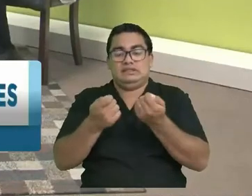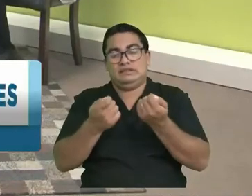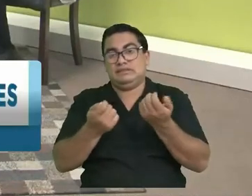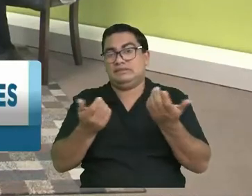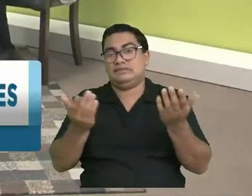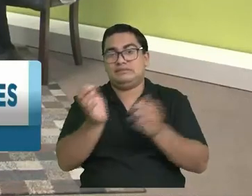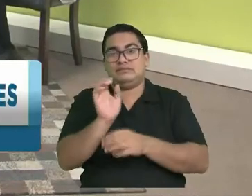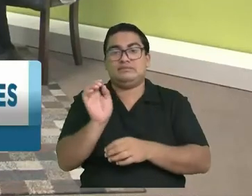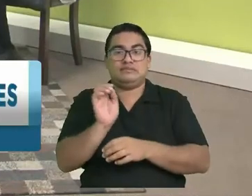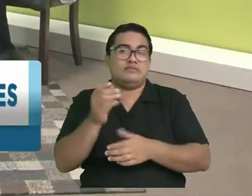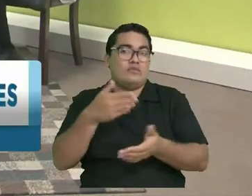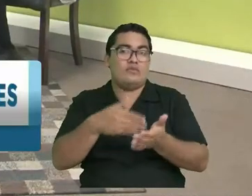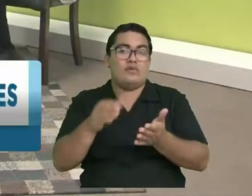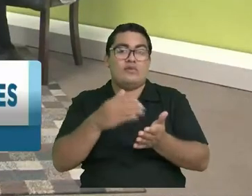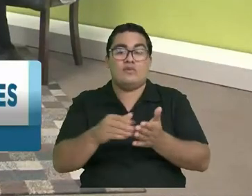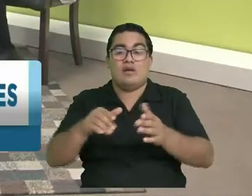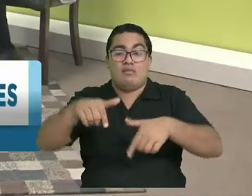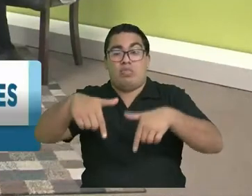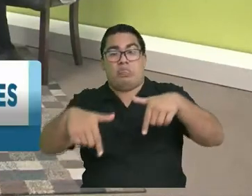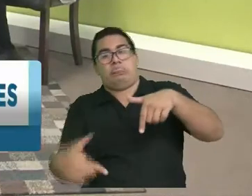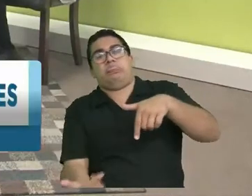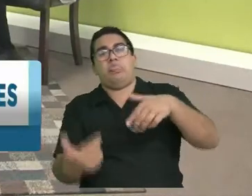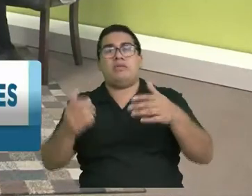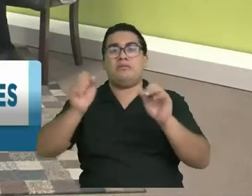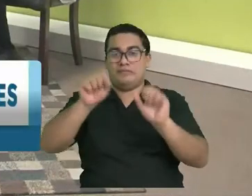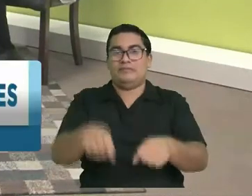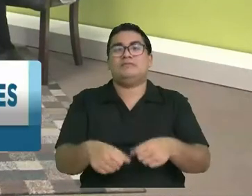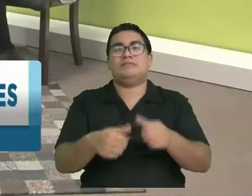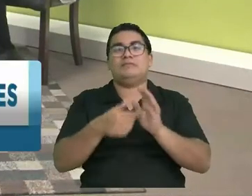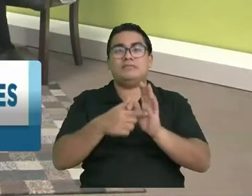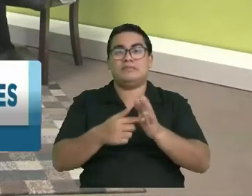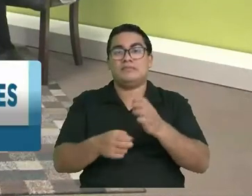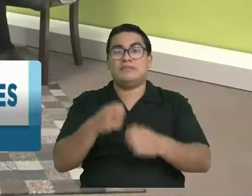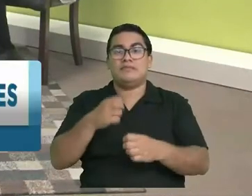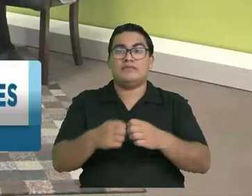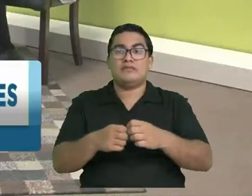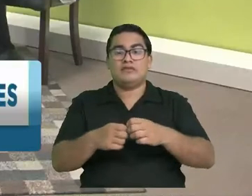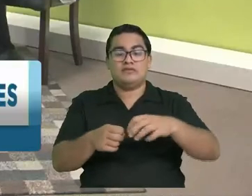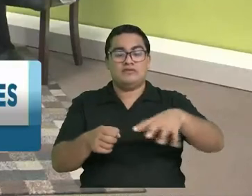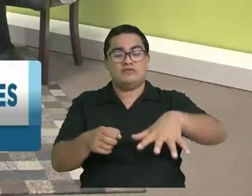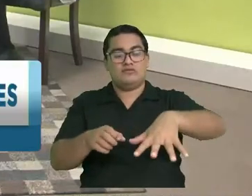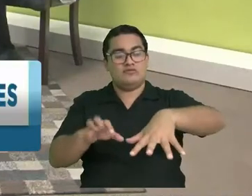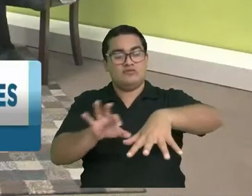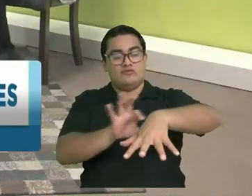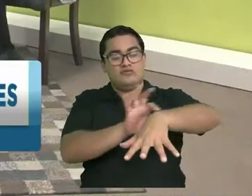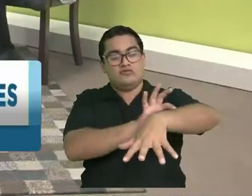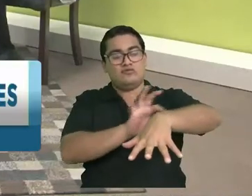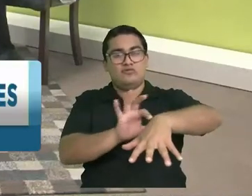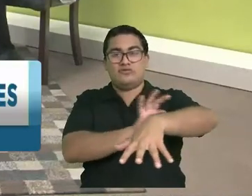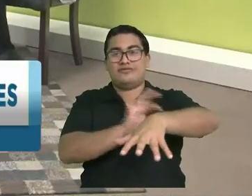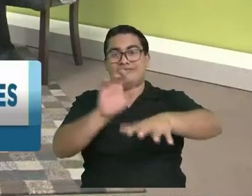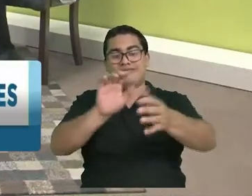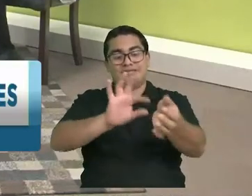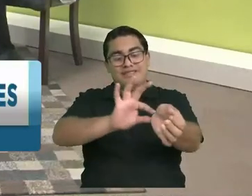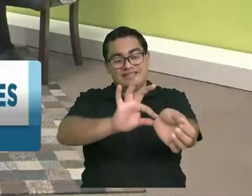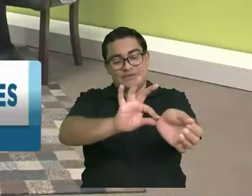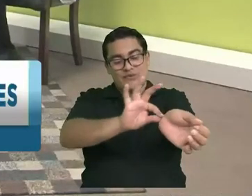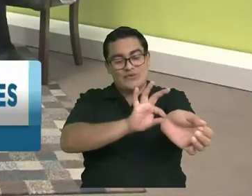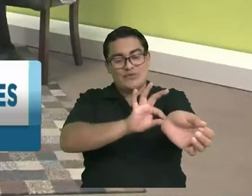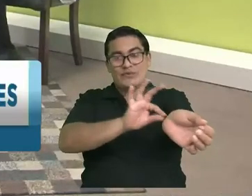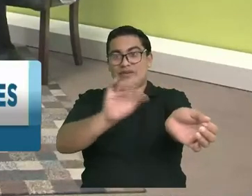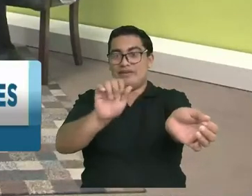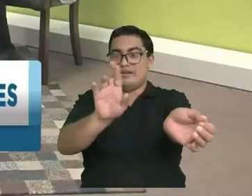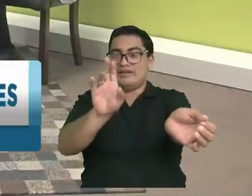resbalan, fácilmente se caen, también produce artrosis. Artrosis. Así el uso. Artrosis es